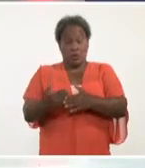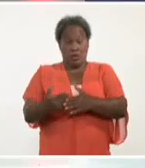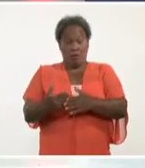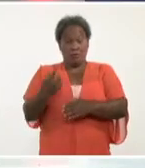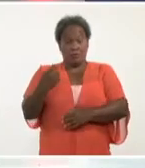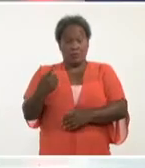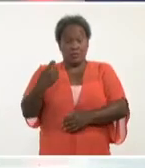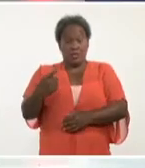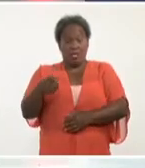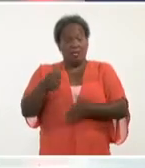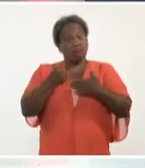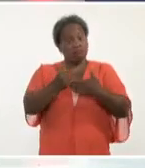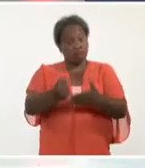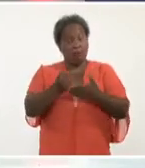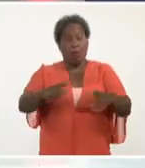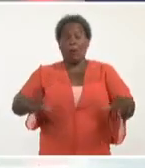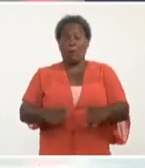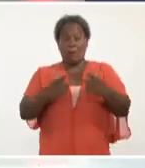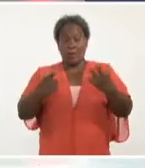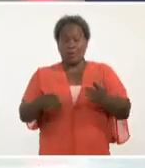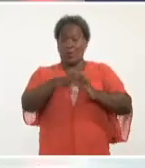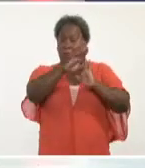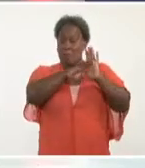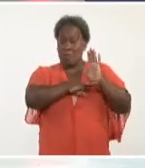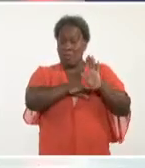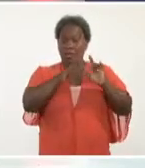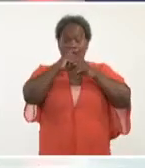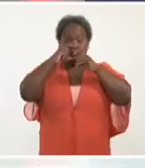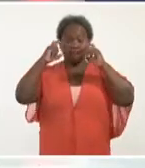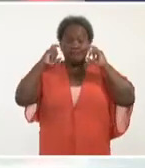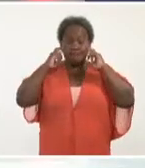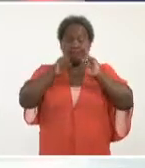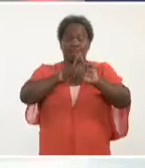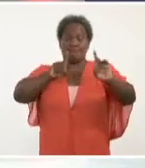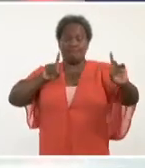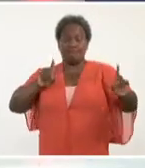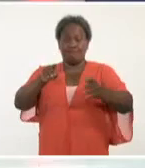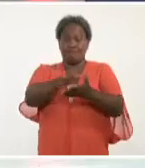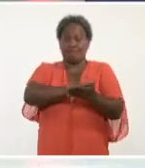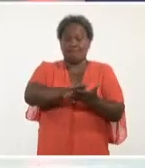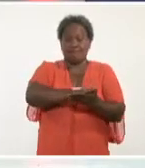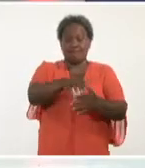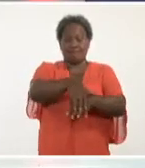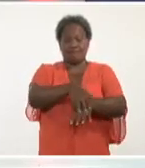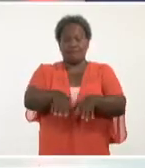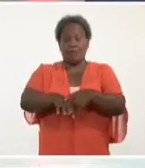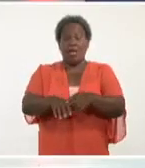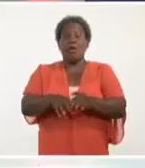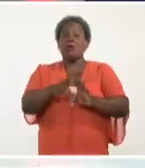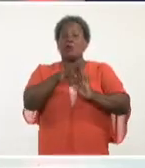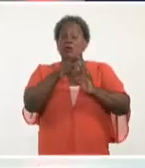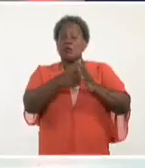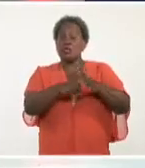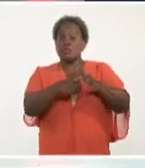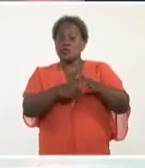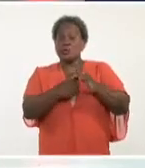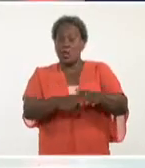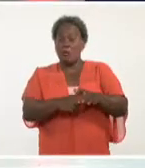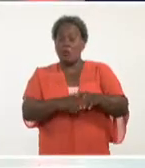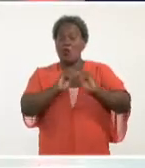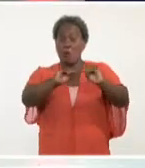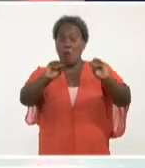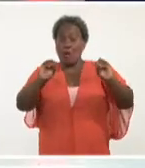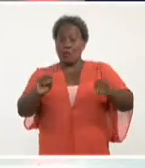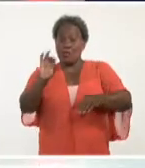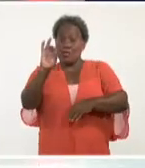necesidad de contribuir al cumplimiento de las medidas aprobadas para su enfrentamiento. Por ello, resuelvo dejar sin efecto la convocatoria del